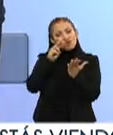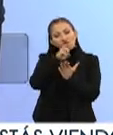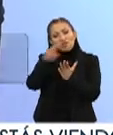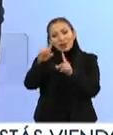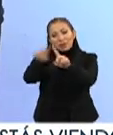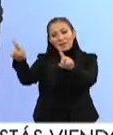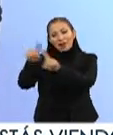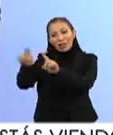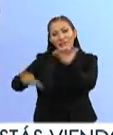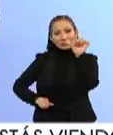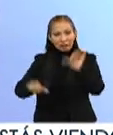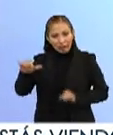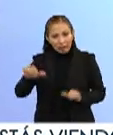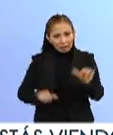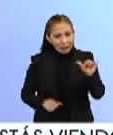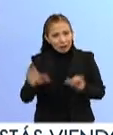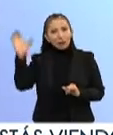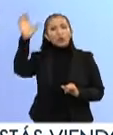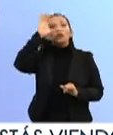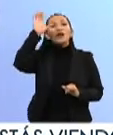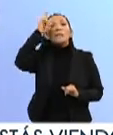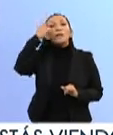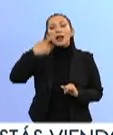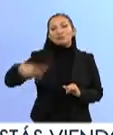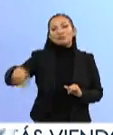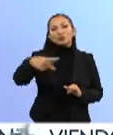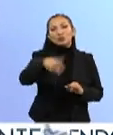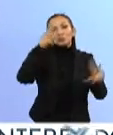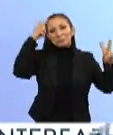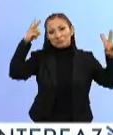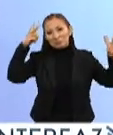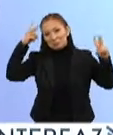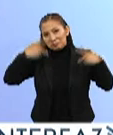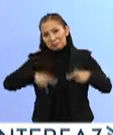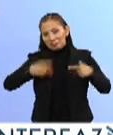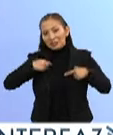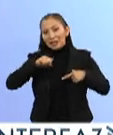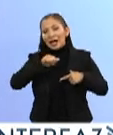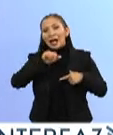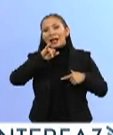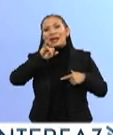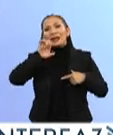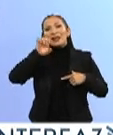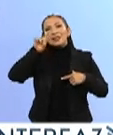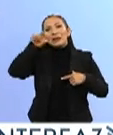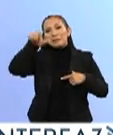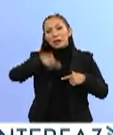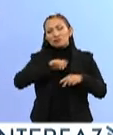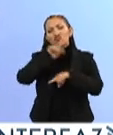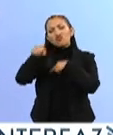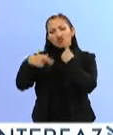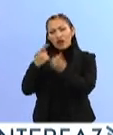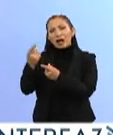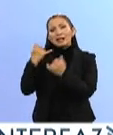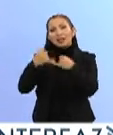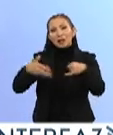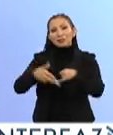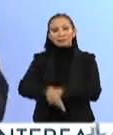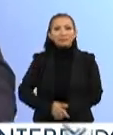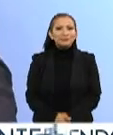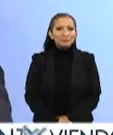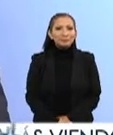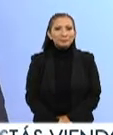ofrece diversas actividades culturales para sus visitantes. La Agencia Informativa de Educación de México estuvo presente en su